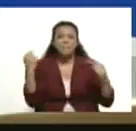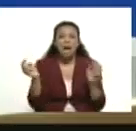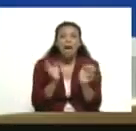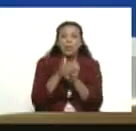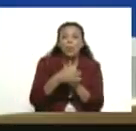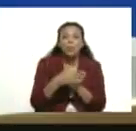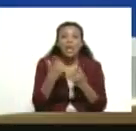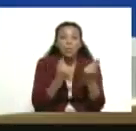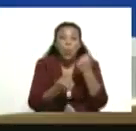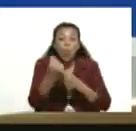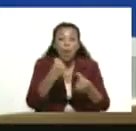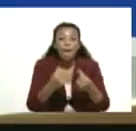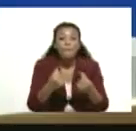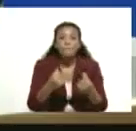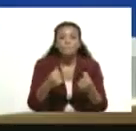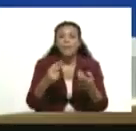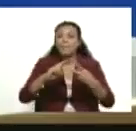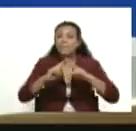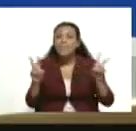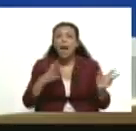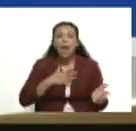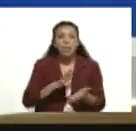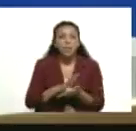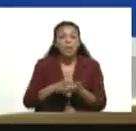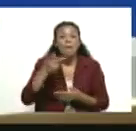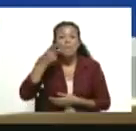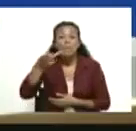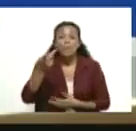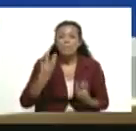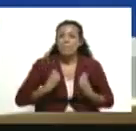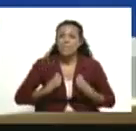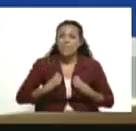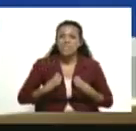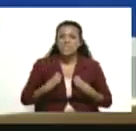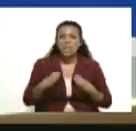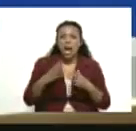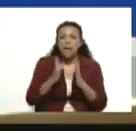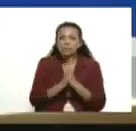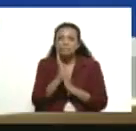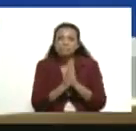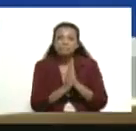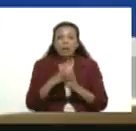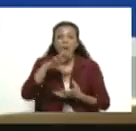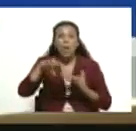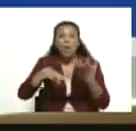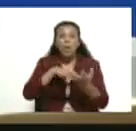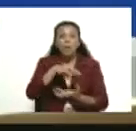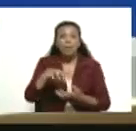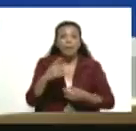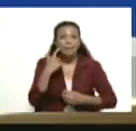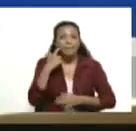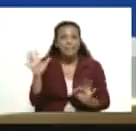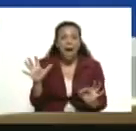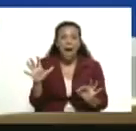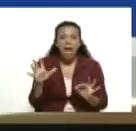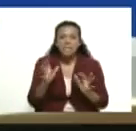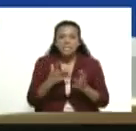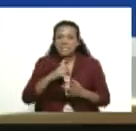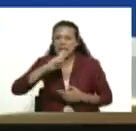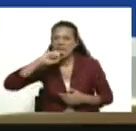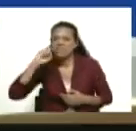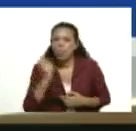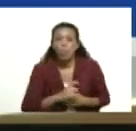Venezuela. Quieren perturbar la vida política de Venezuela. Quieren sembrar el fascismo en Venezuela a través del odio, de la